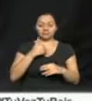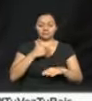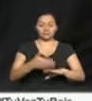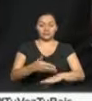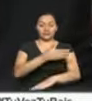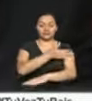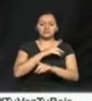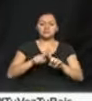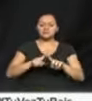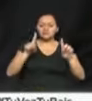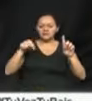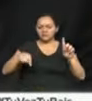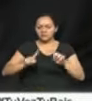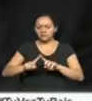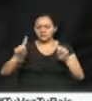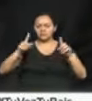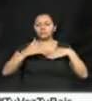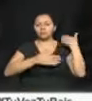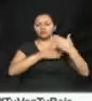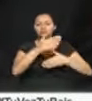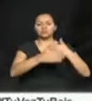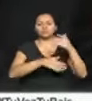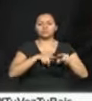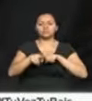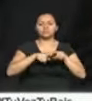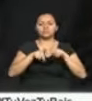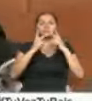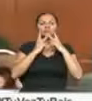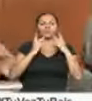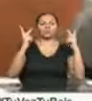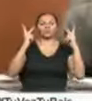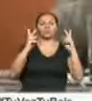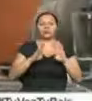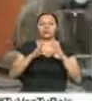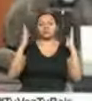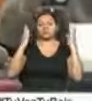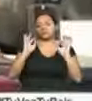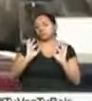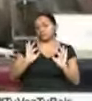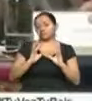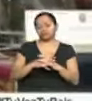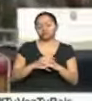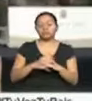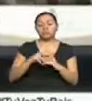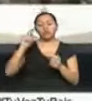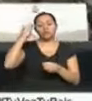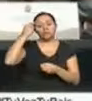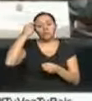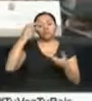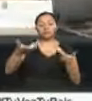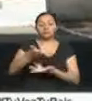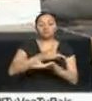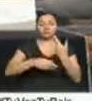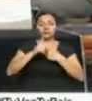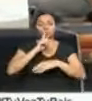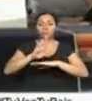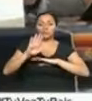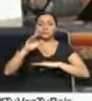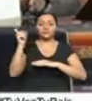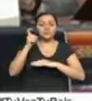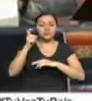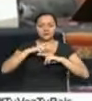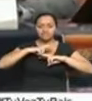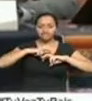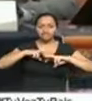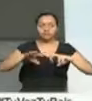administración todos los procesos fueron con licitación pública y abierta. El Estado ecuatoriano se compromete con las investigaciones necesarias para